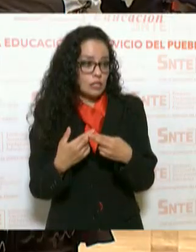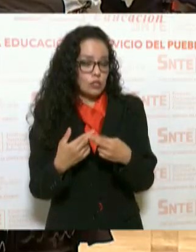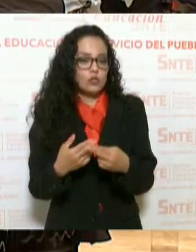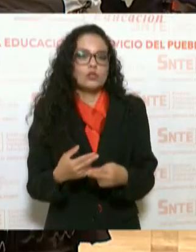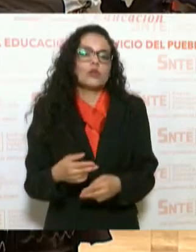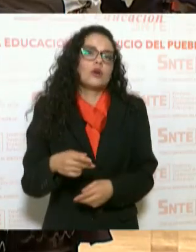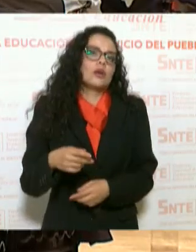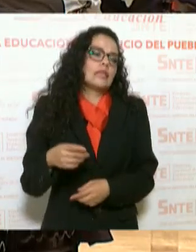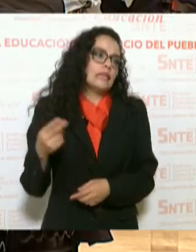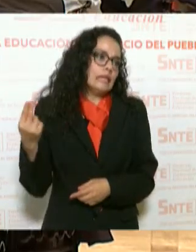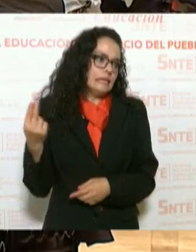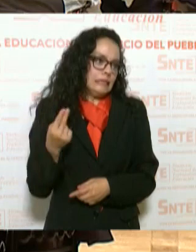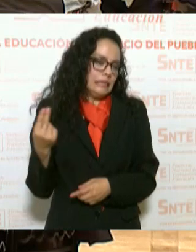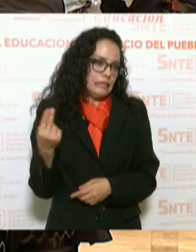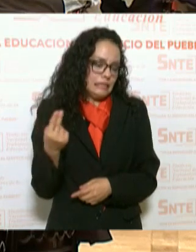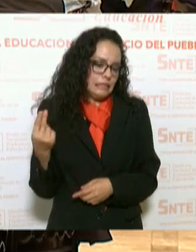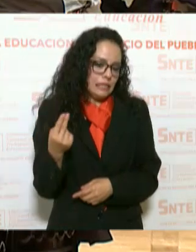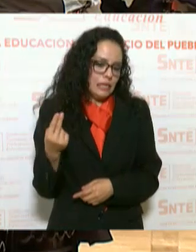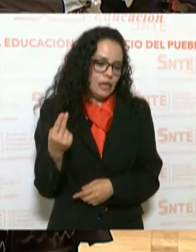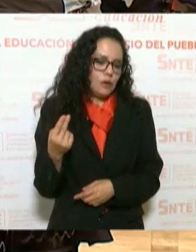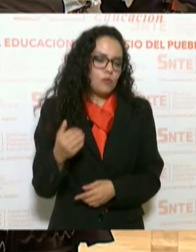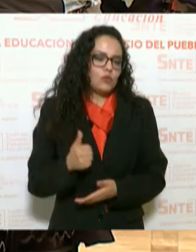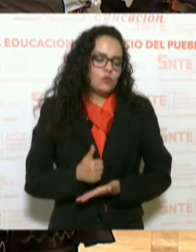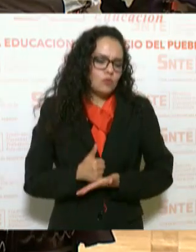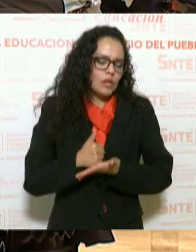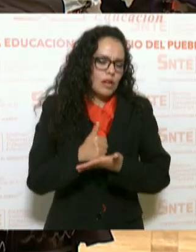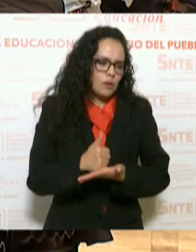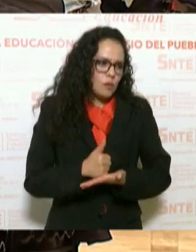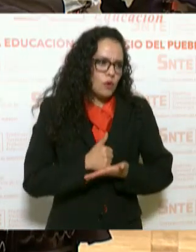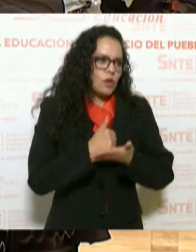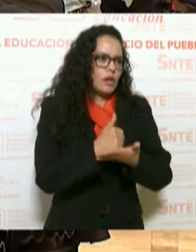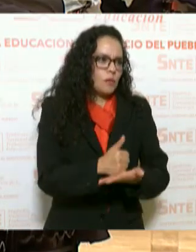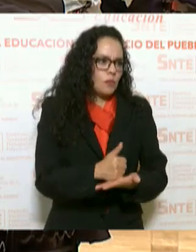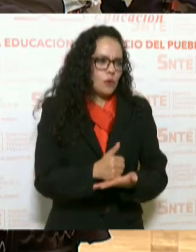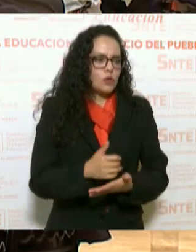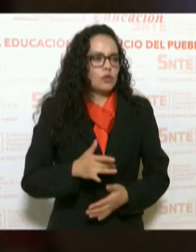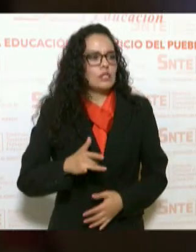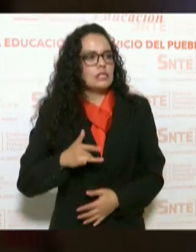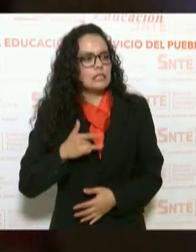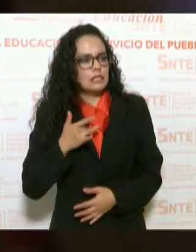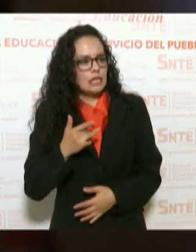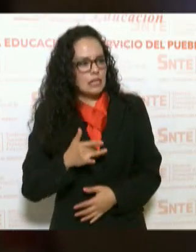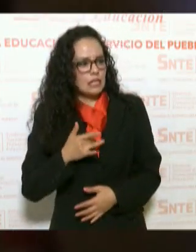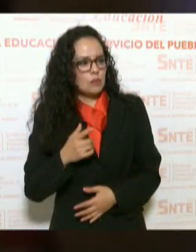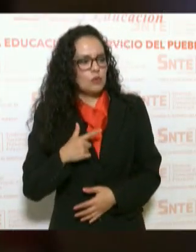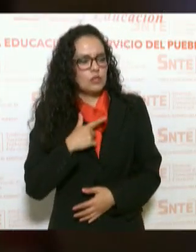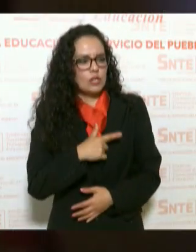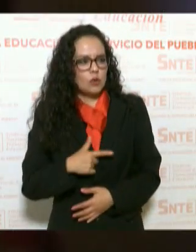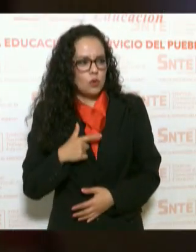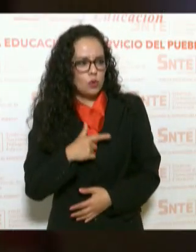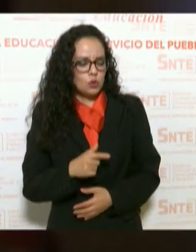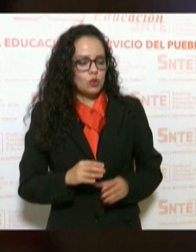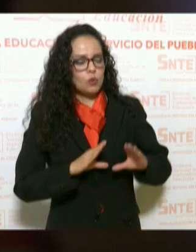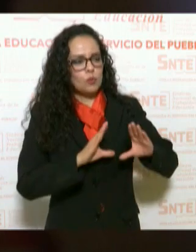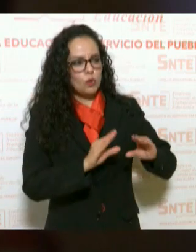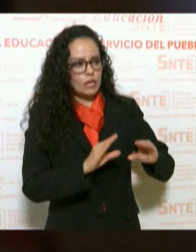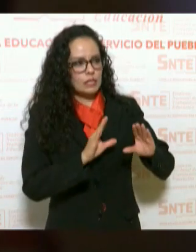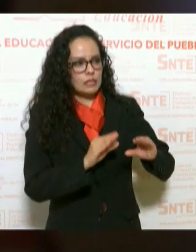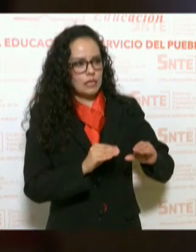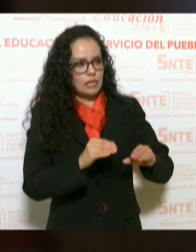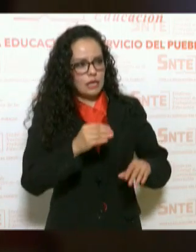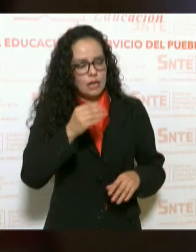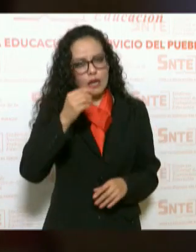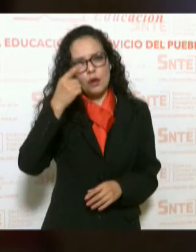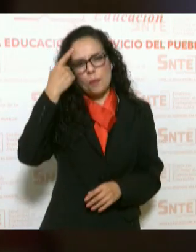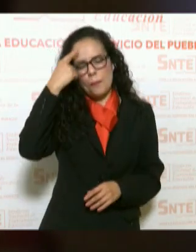profesión plenamente motivados, con certidumbre sobre nuestro futuro y el de